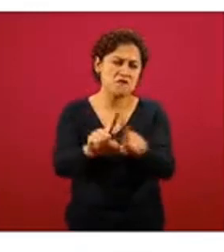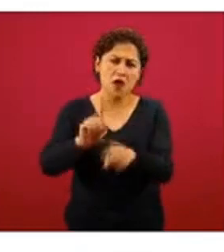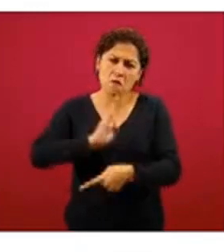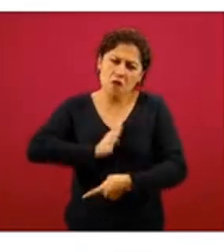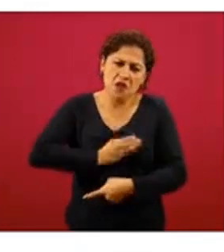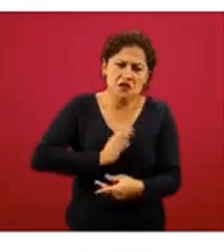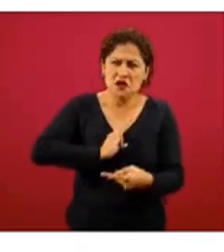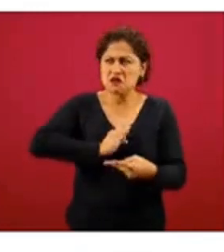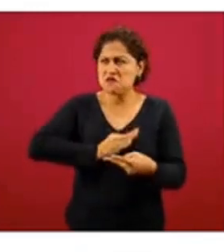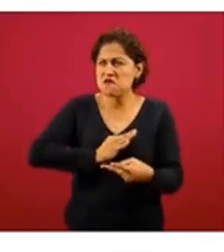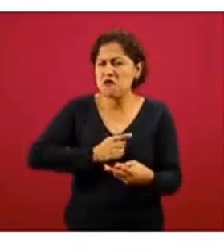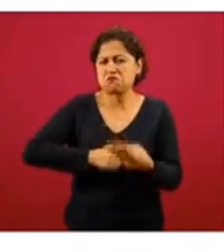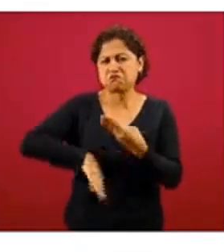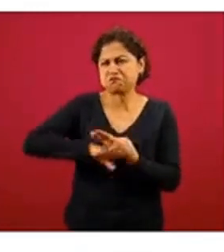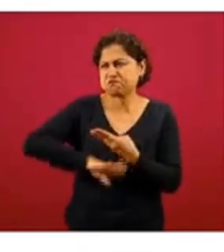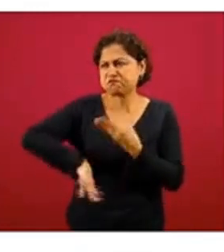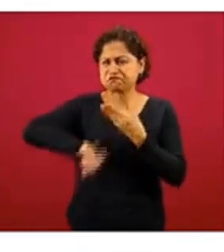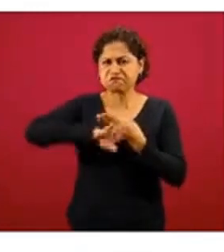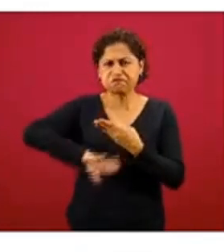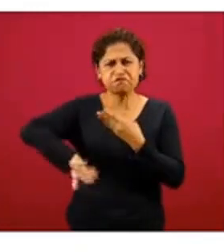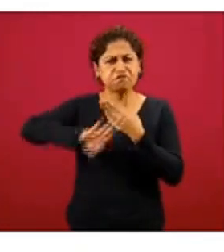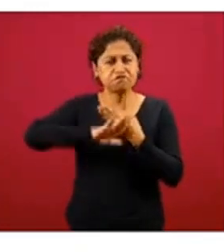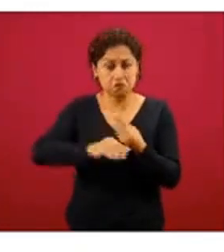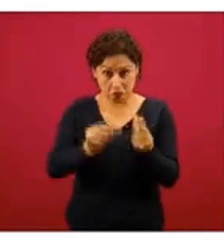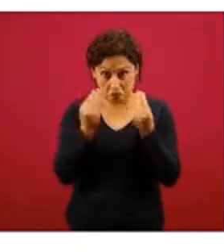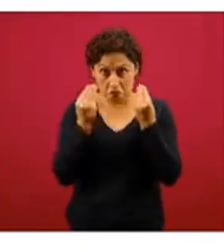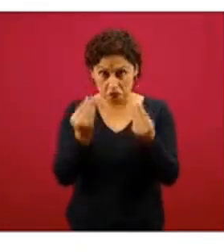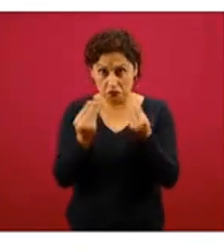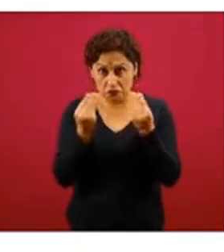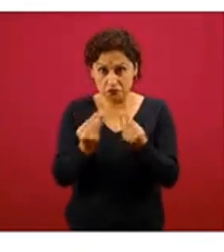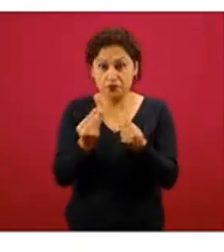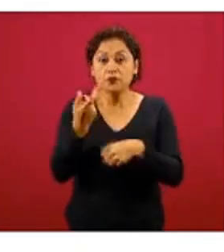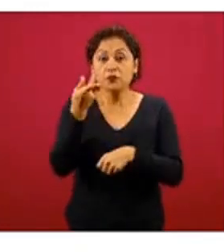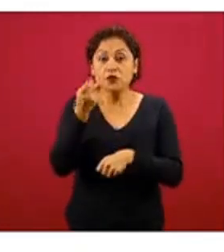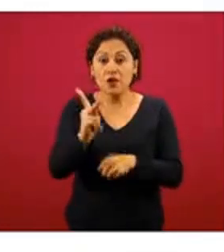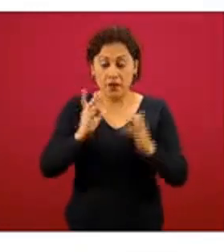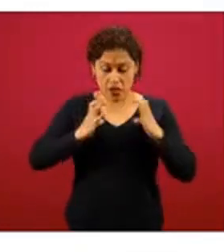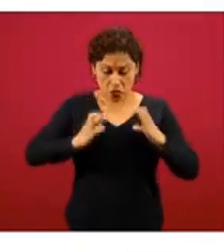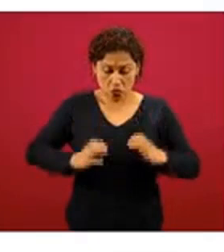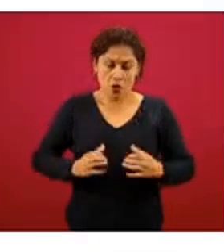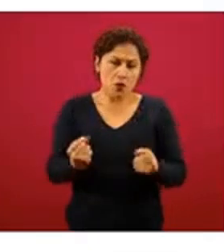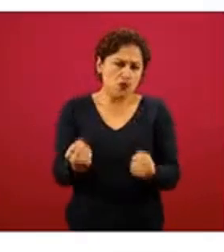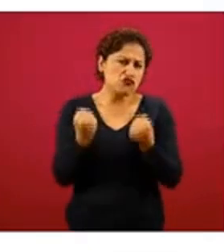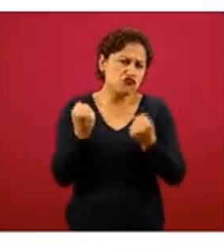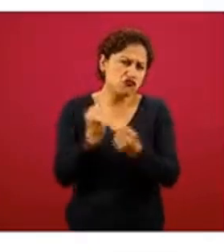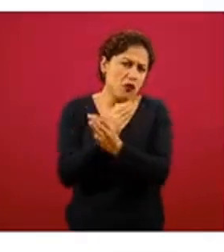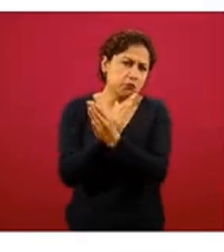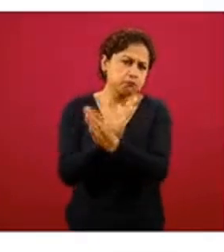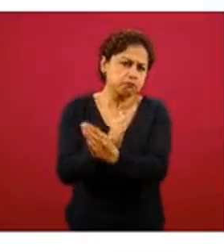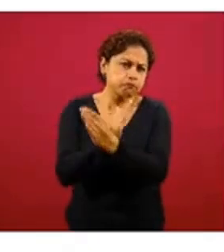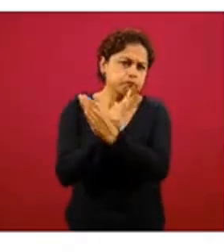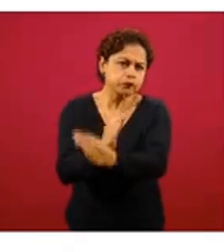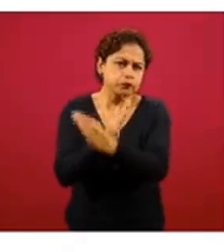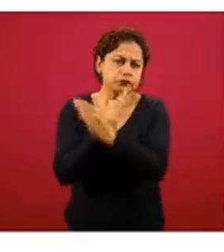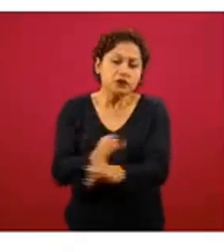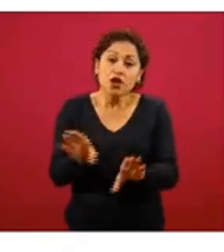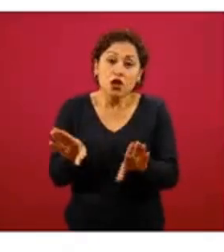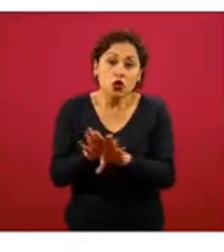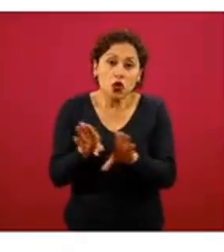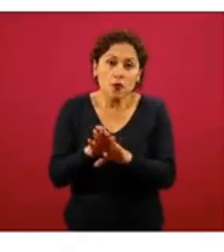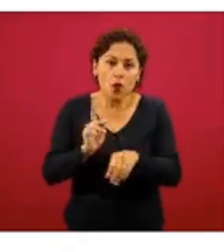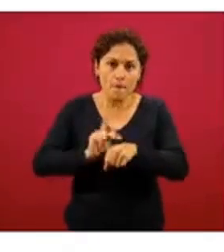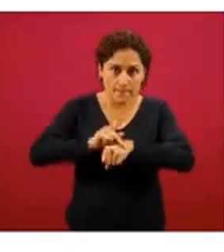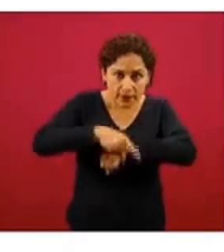productos químicos. Y estos están actuando rápidamente en piel, mucosas, pulmón, intestino, en la sangre misma,